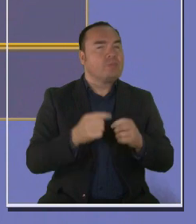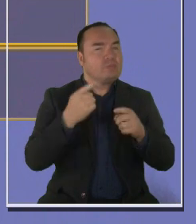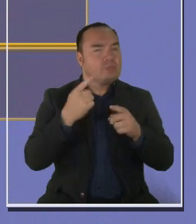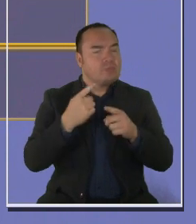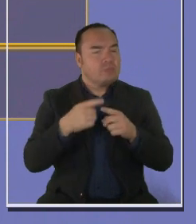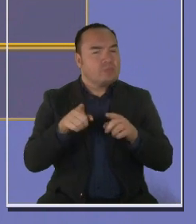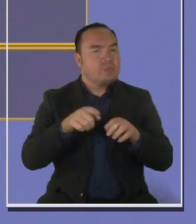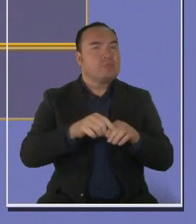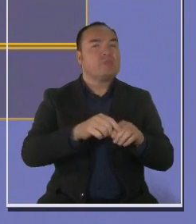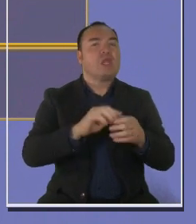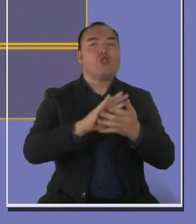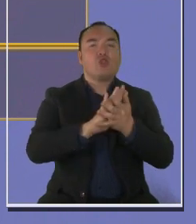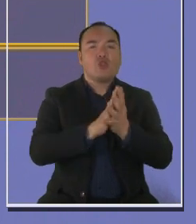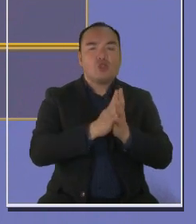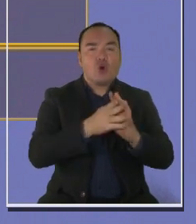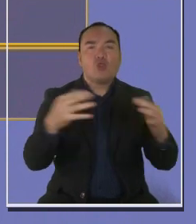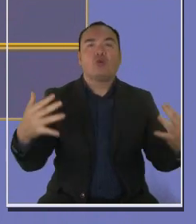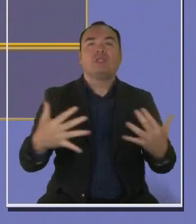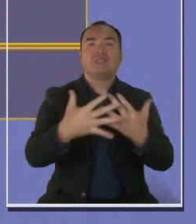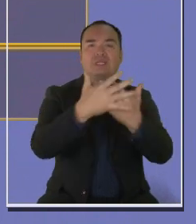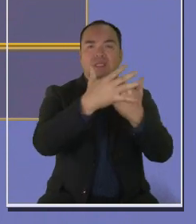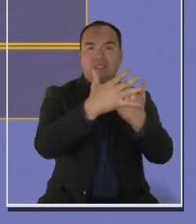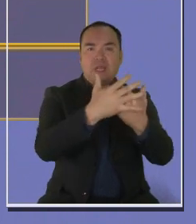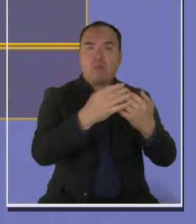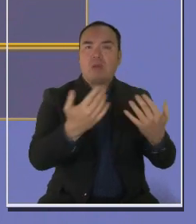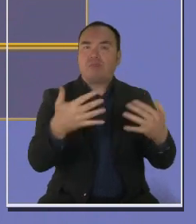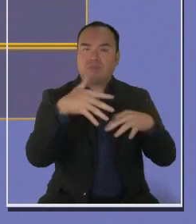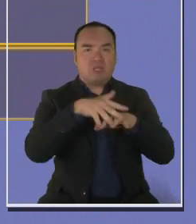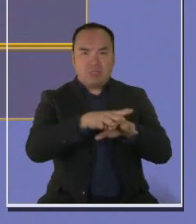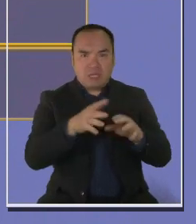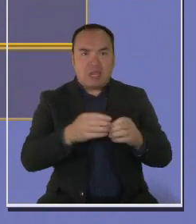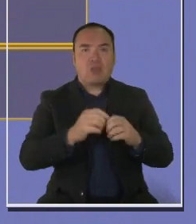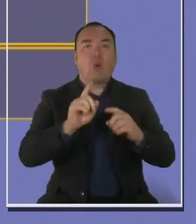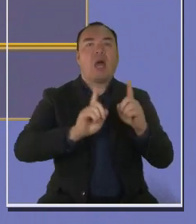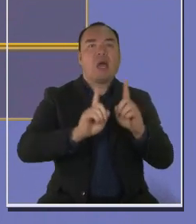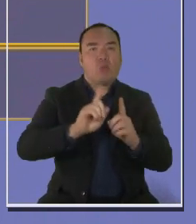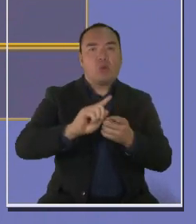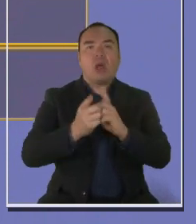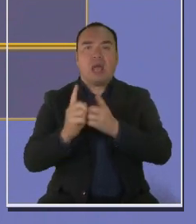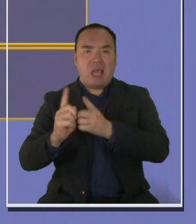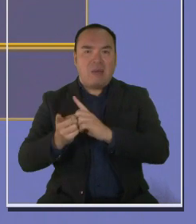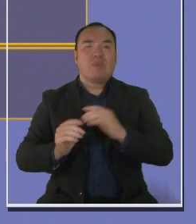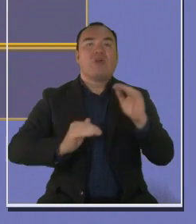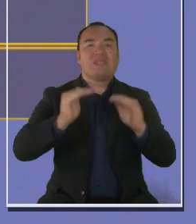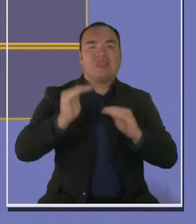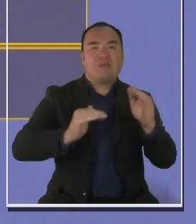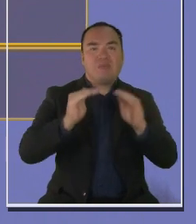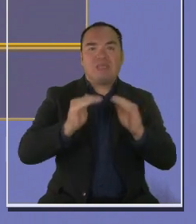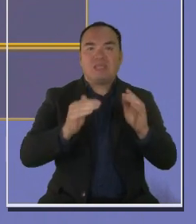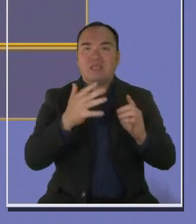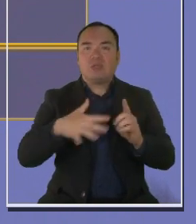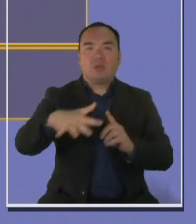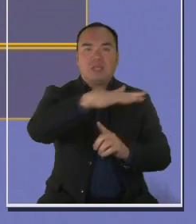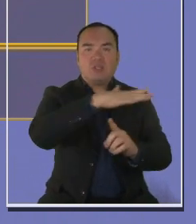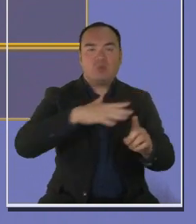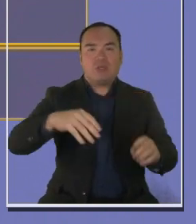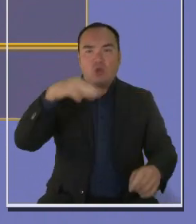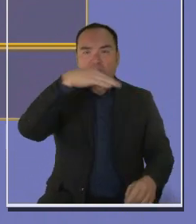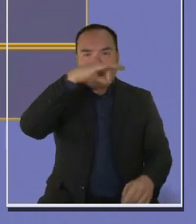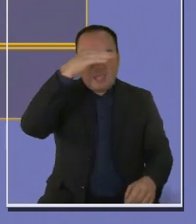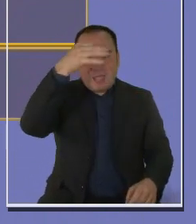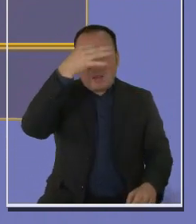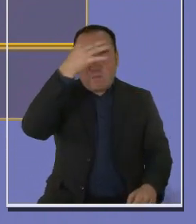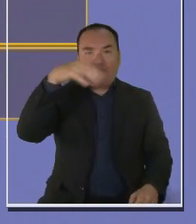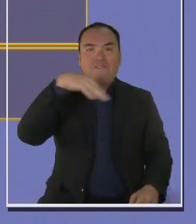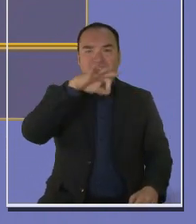de los sistemas integrados varía, como lo hemos dicho en otras oportunidades, dependiendo la circulación viral de las regiones, y